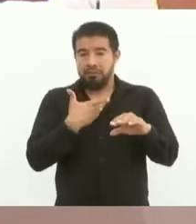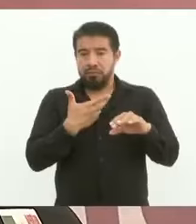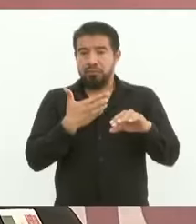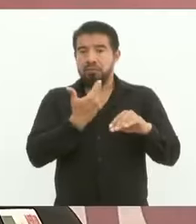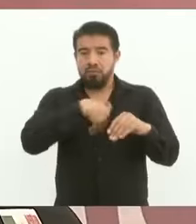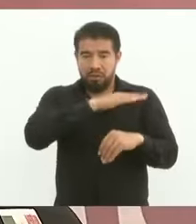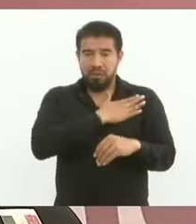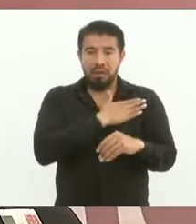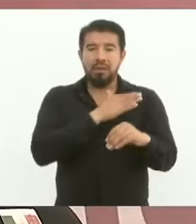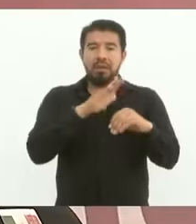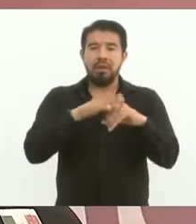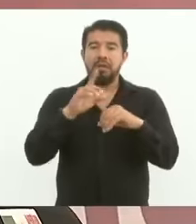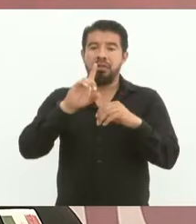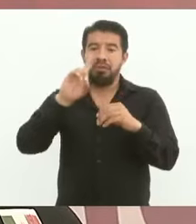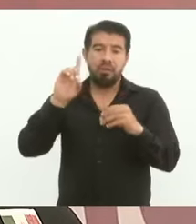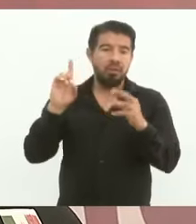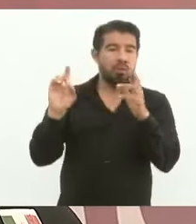ingeniería.